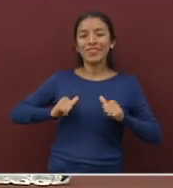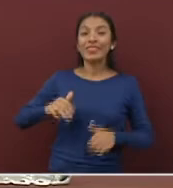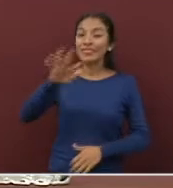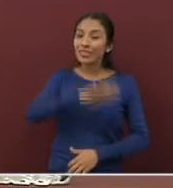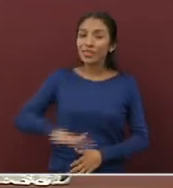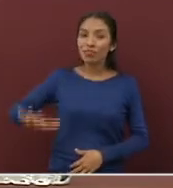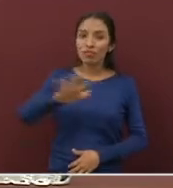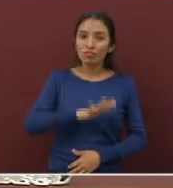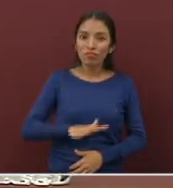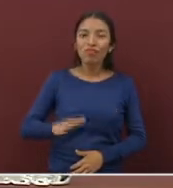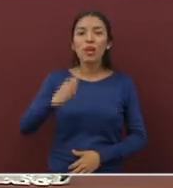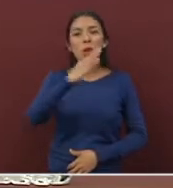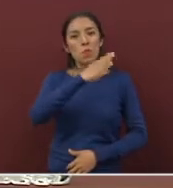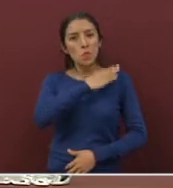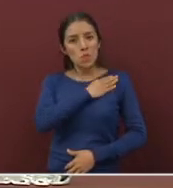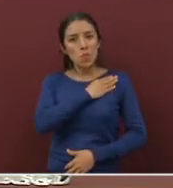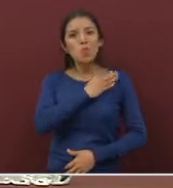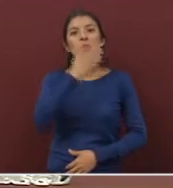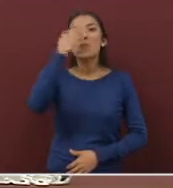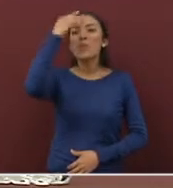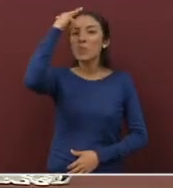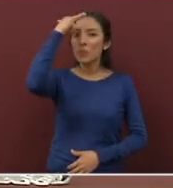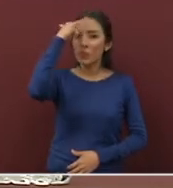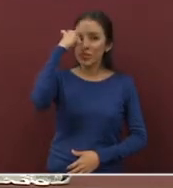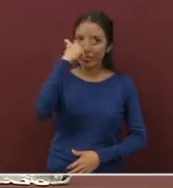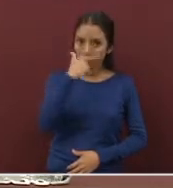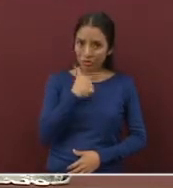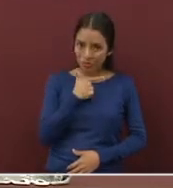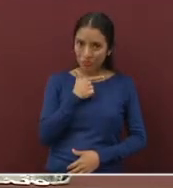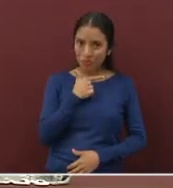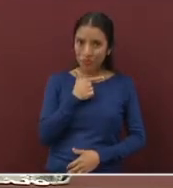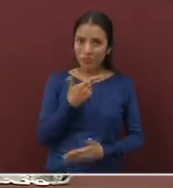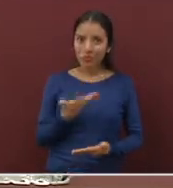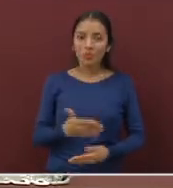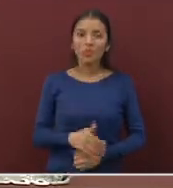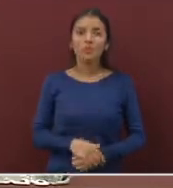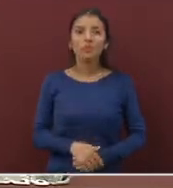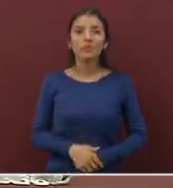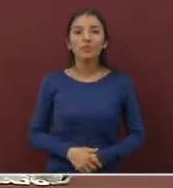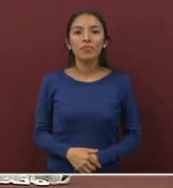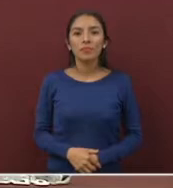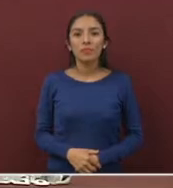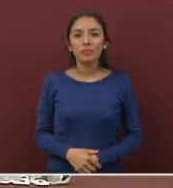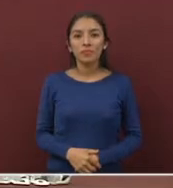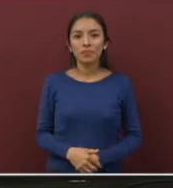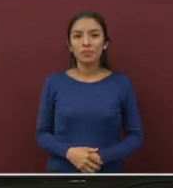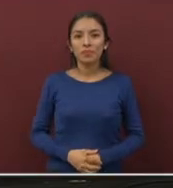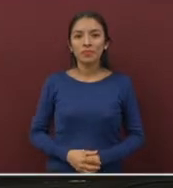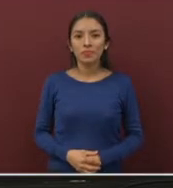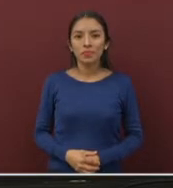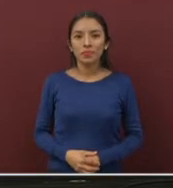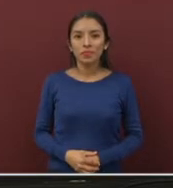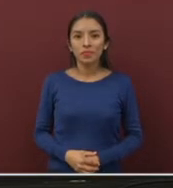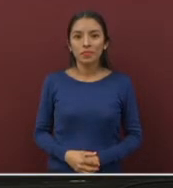ustedes muy pero muy buenas buenas noches